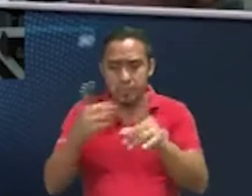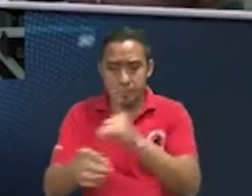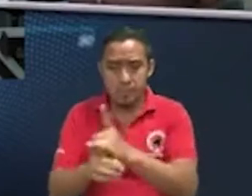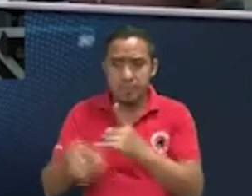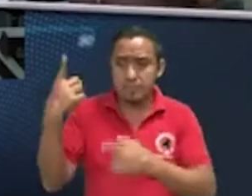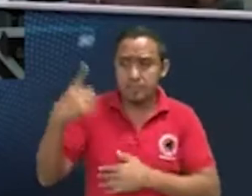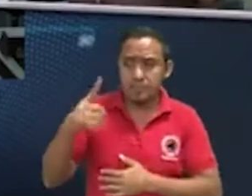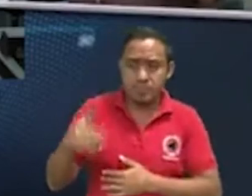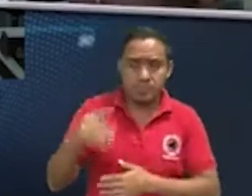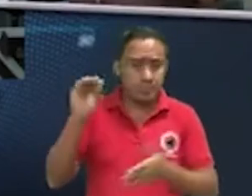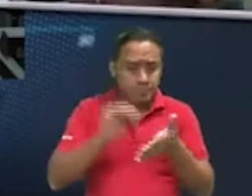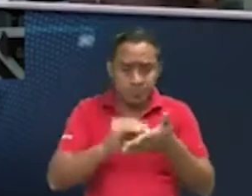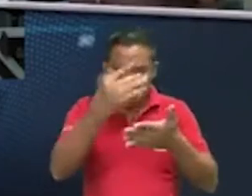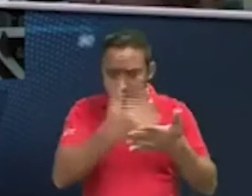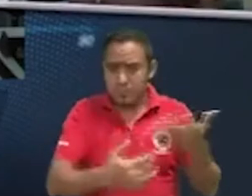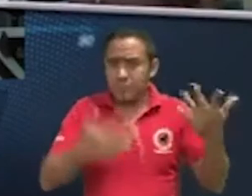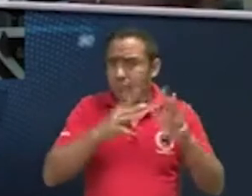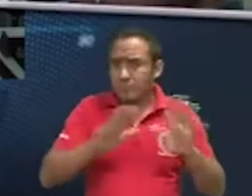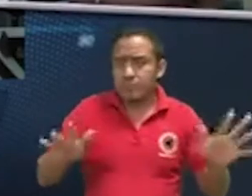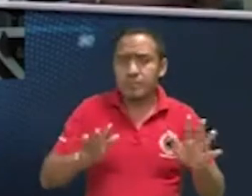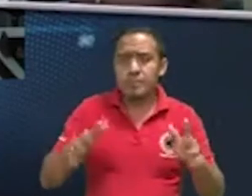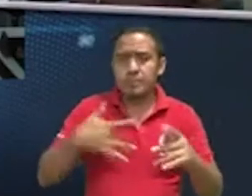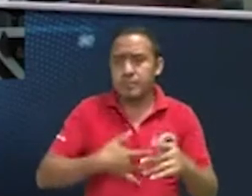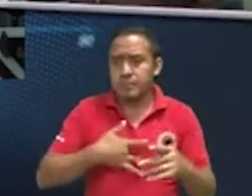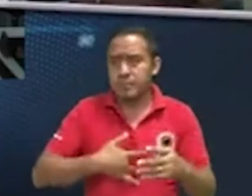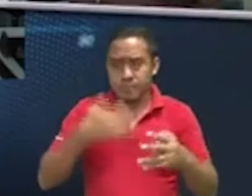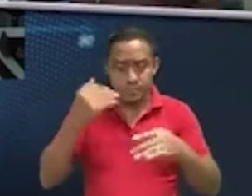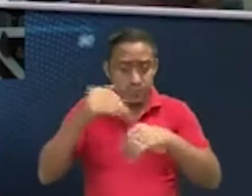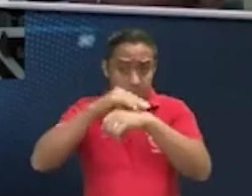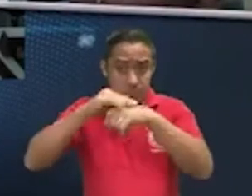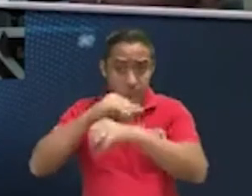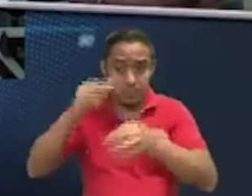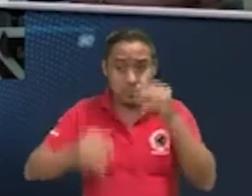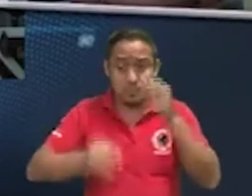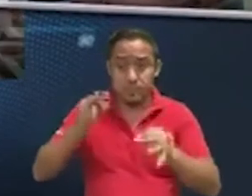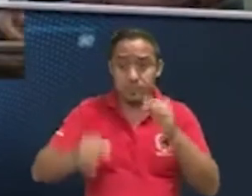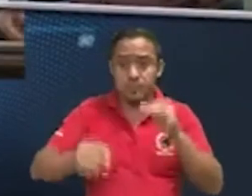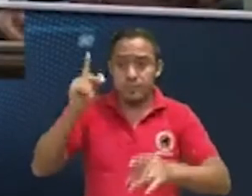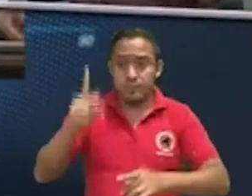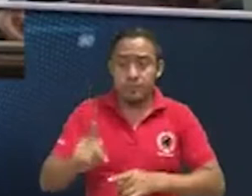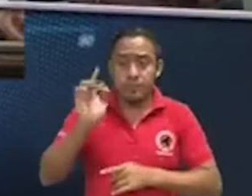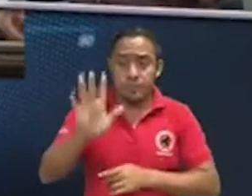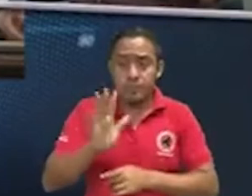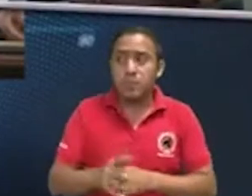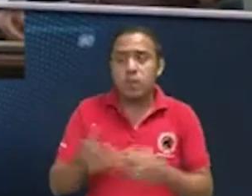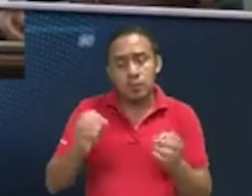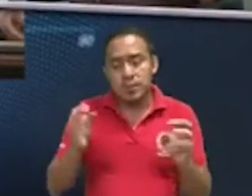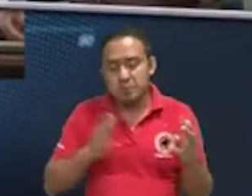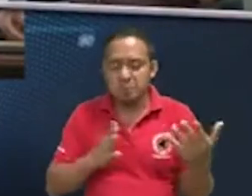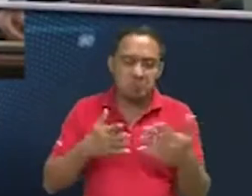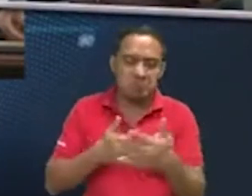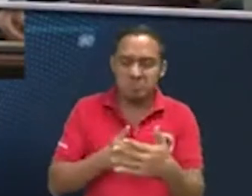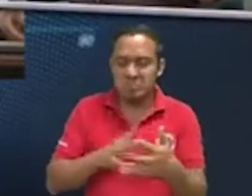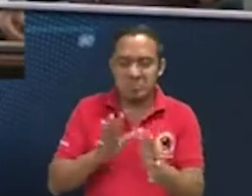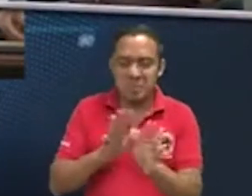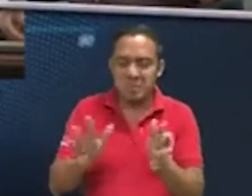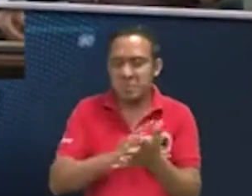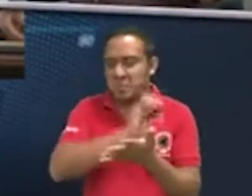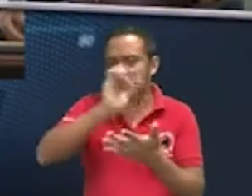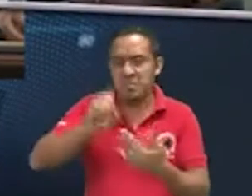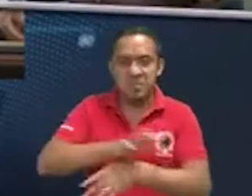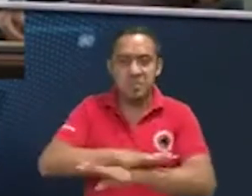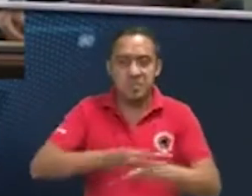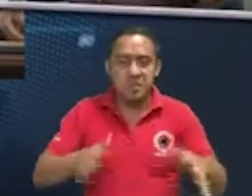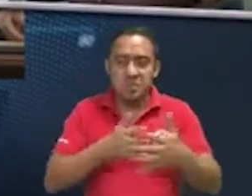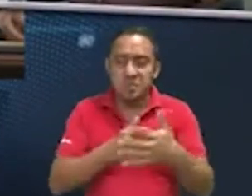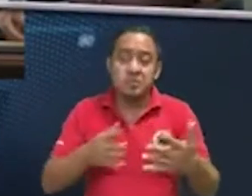deberes, derechos y los requisitos para obtener la persona jurídica, para cancelar su persona jurídica, sino también es una